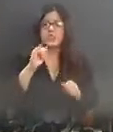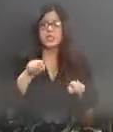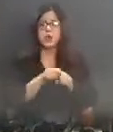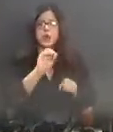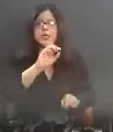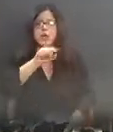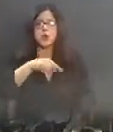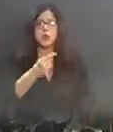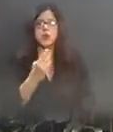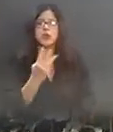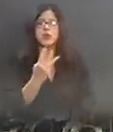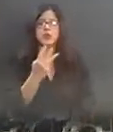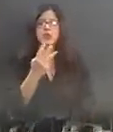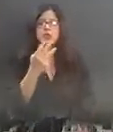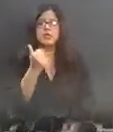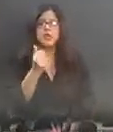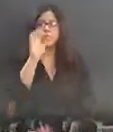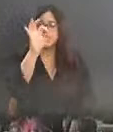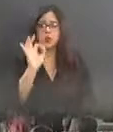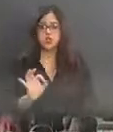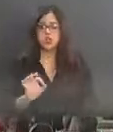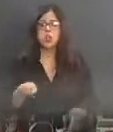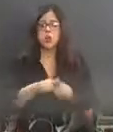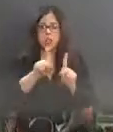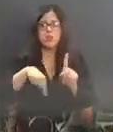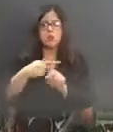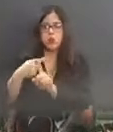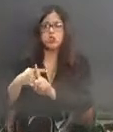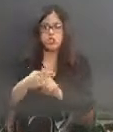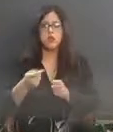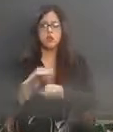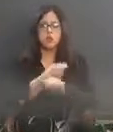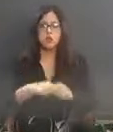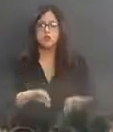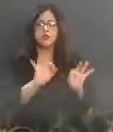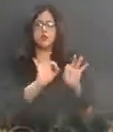0.36% también en noticias positivas para los mercados. Perfecto, volvemos al... Gracias, Cristian, volvemos al museo.